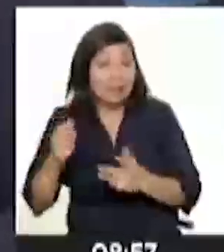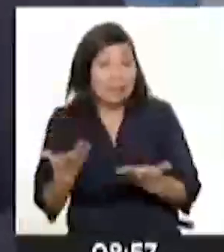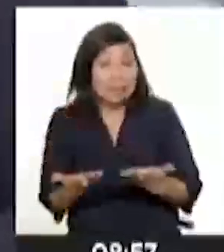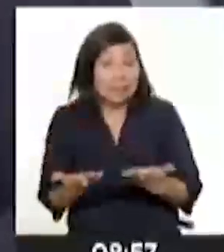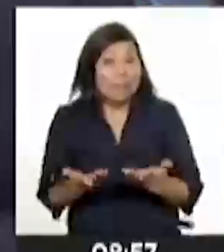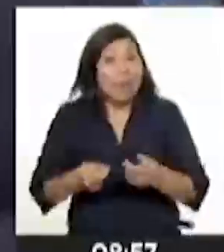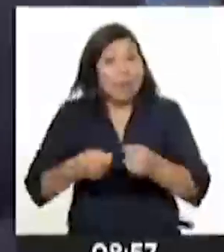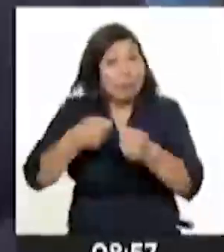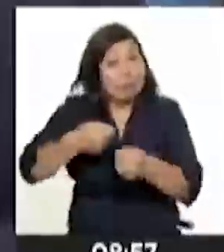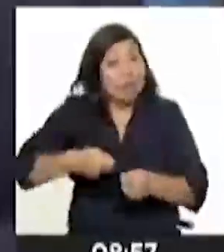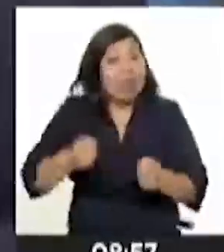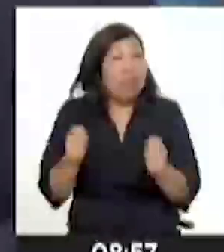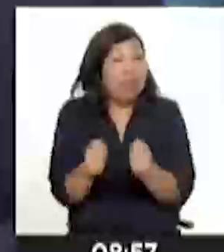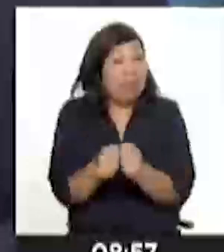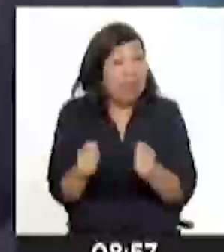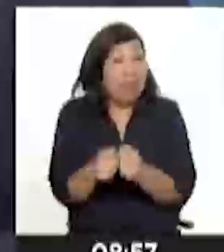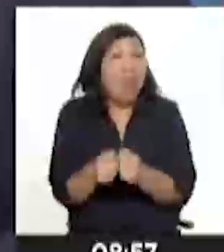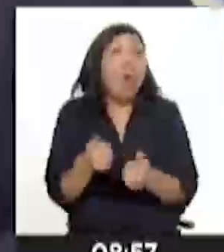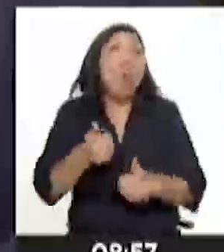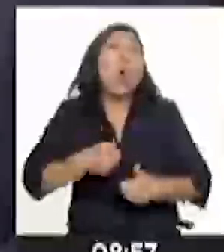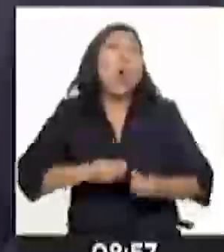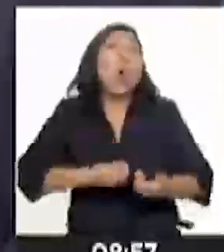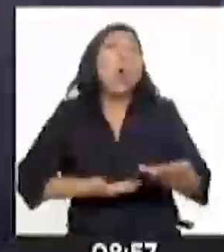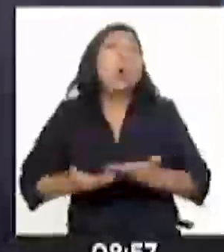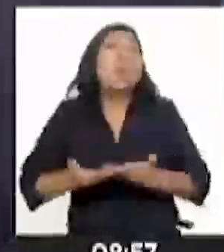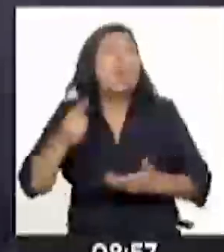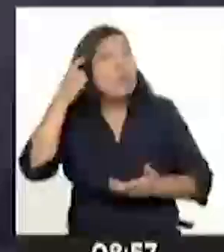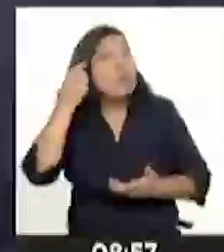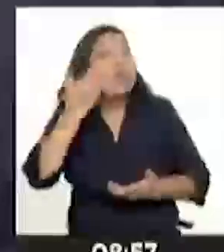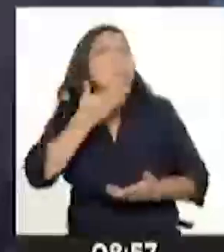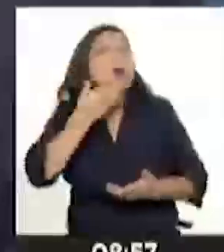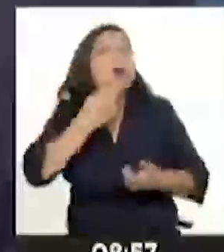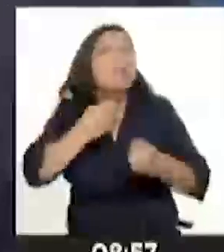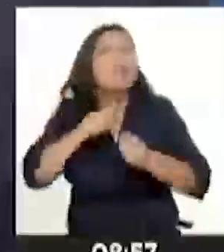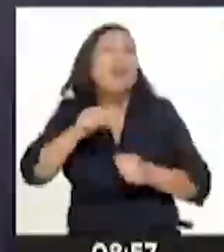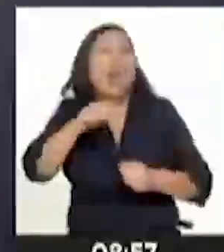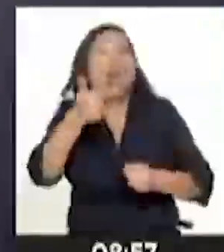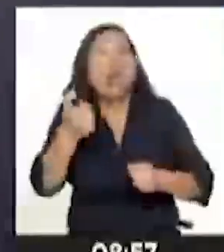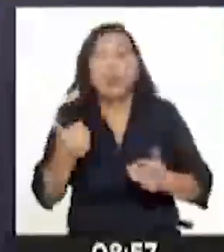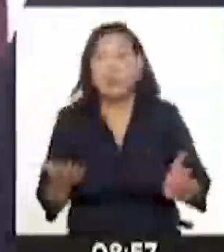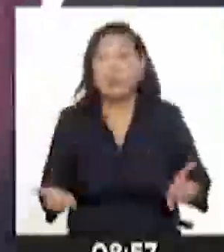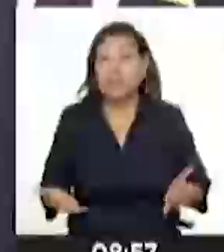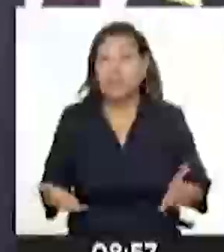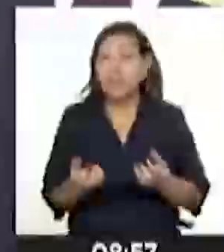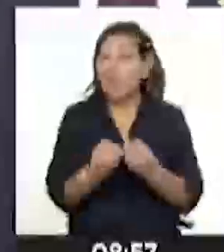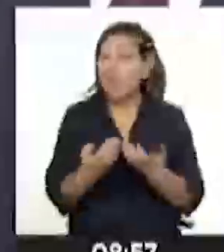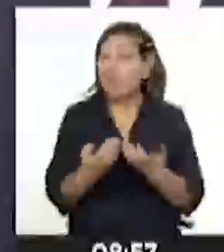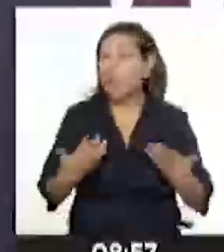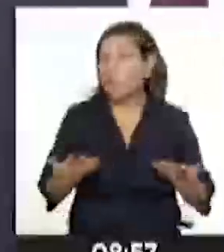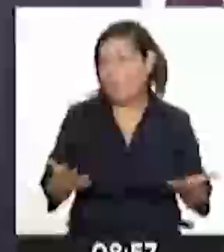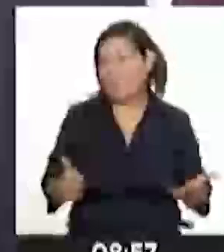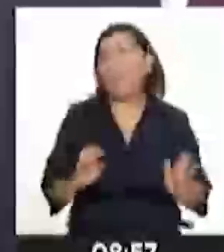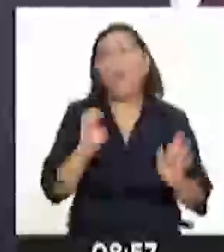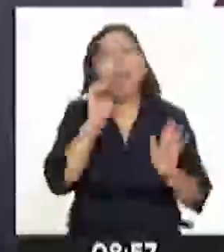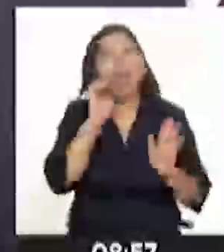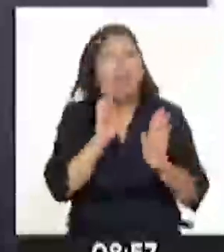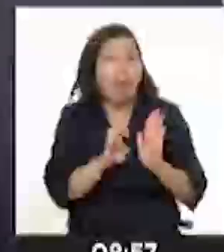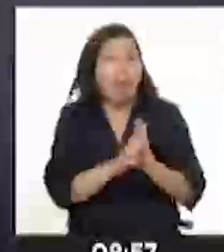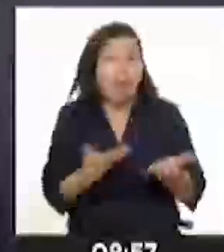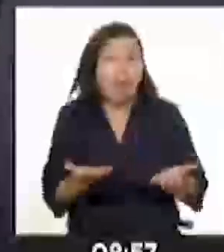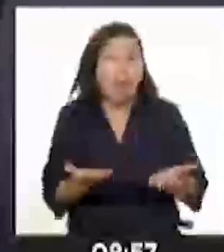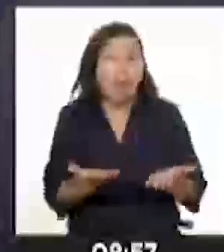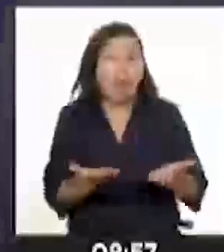fueron agroindustria y textiles, creo. ¿Cuáles otros mercados ustedes piensan abordar? Nosotros tenemos muchos otros más mercados. Por ejemplo, vemos